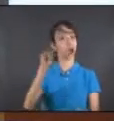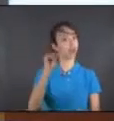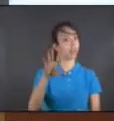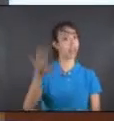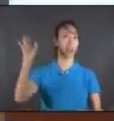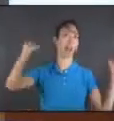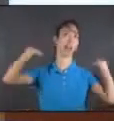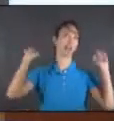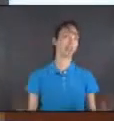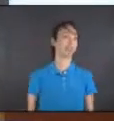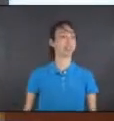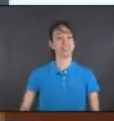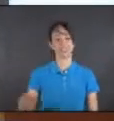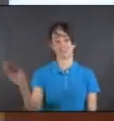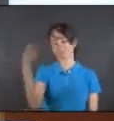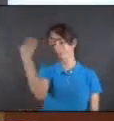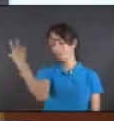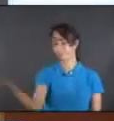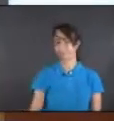no hable.